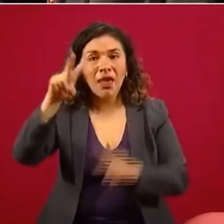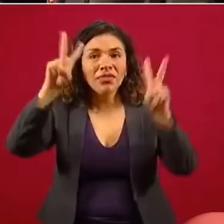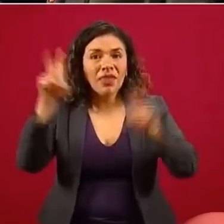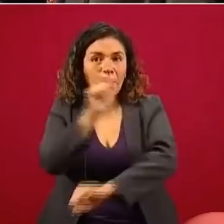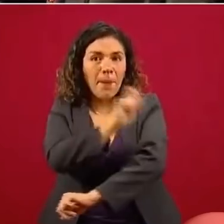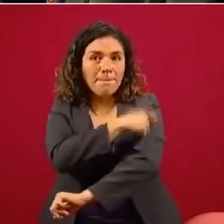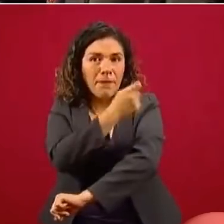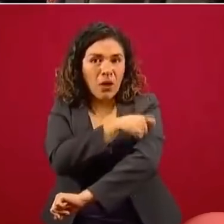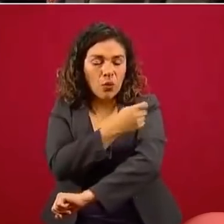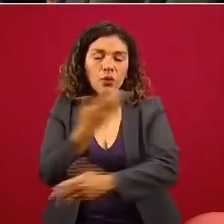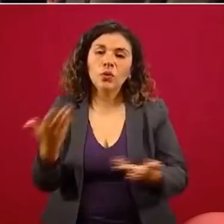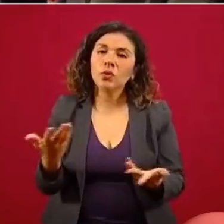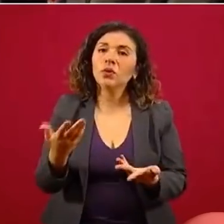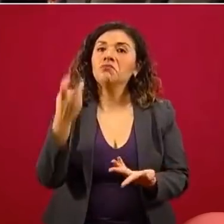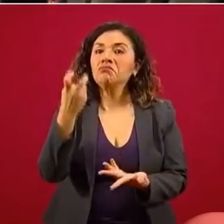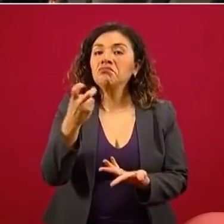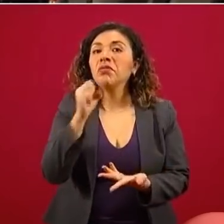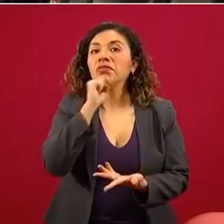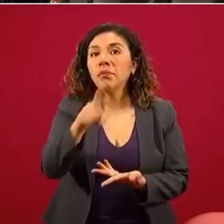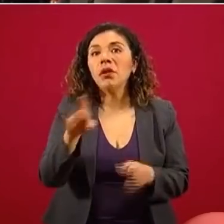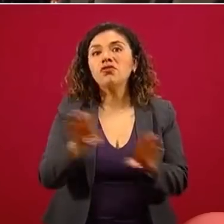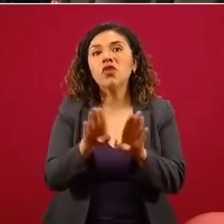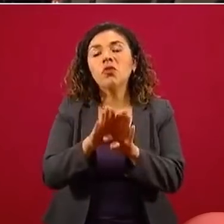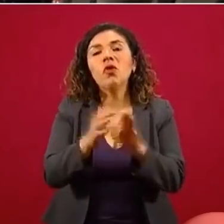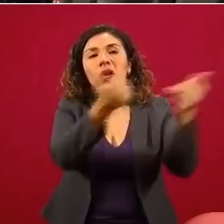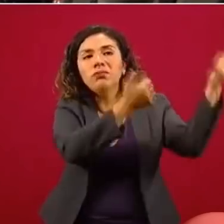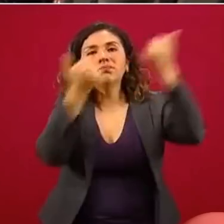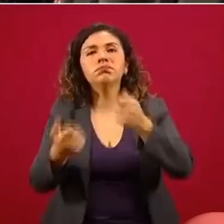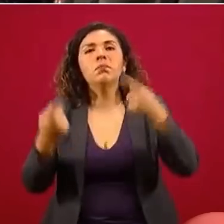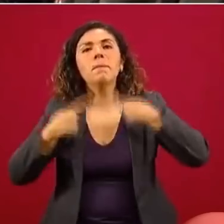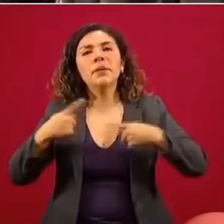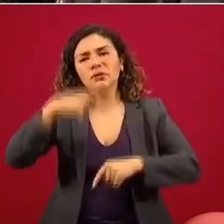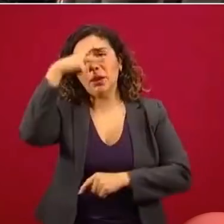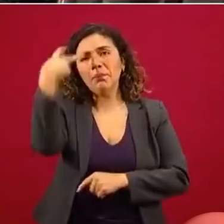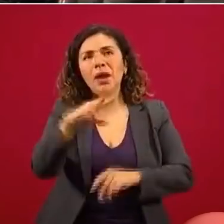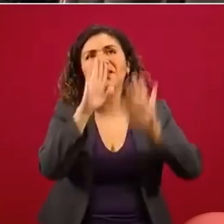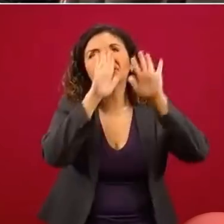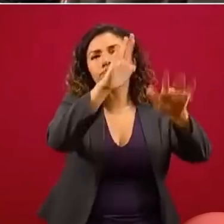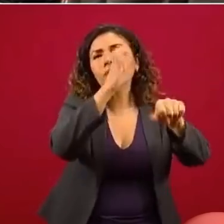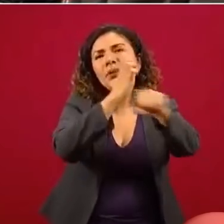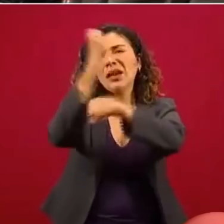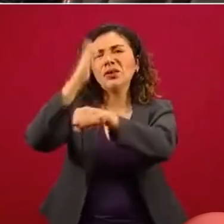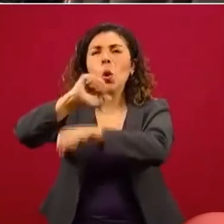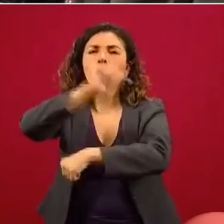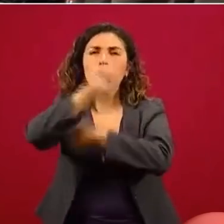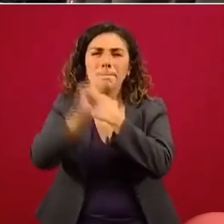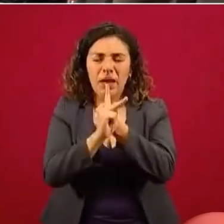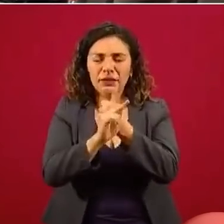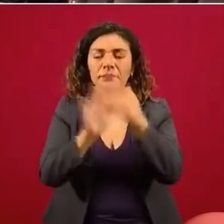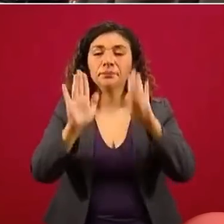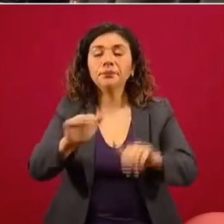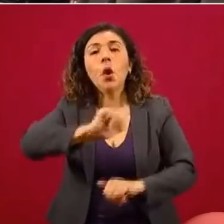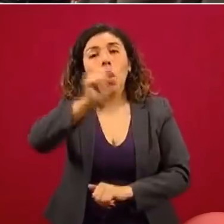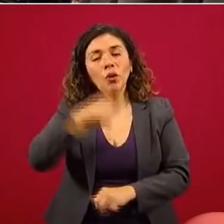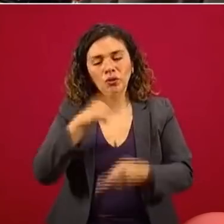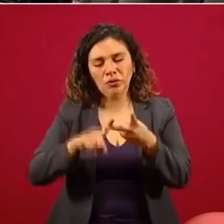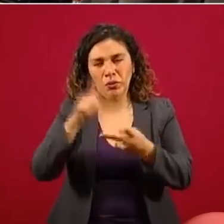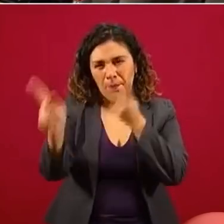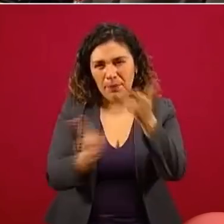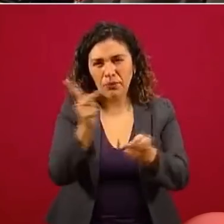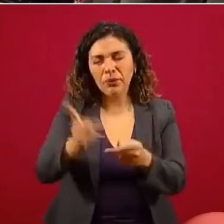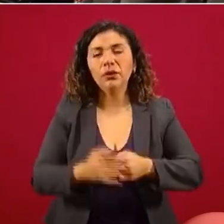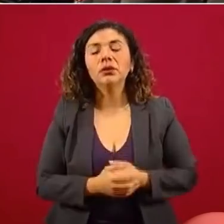vacuna y obviamente repatriar a los mexicanos que han estado en el extranjero. Le voy a plantear lo siguiente, presidente.